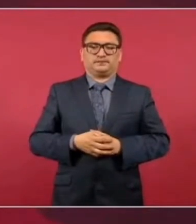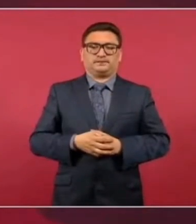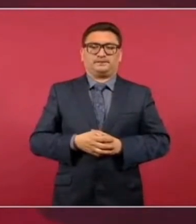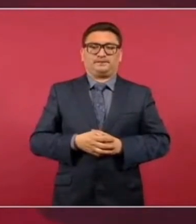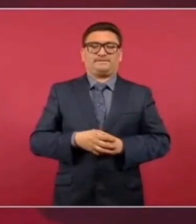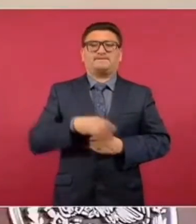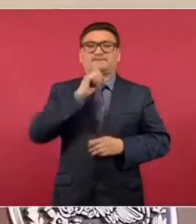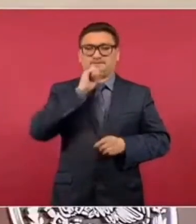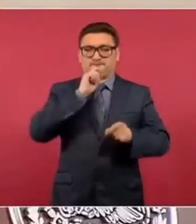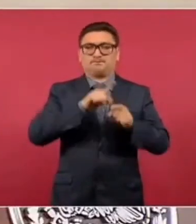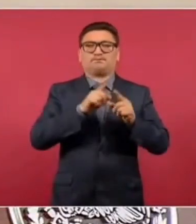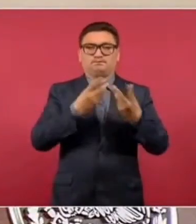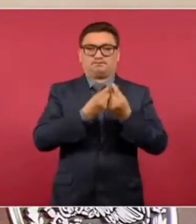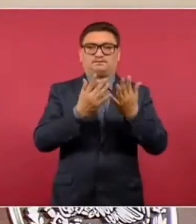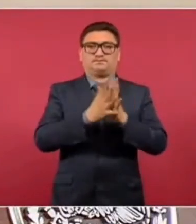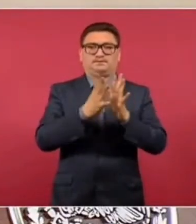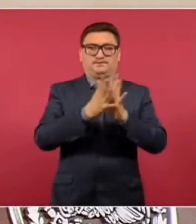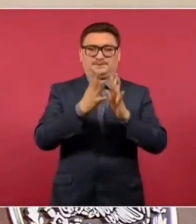también participó